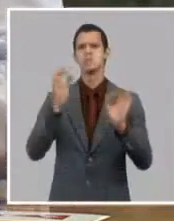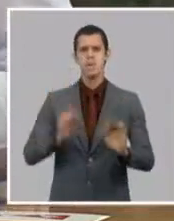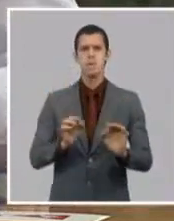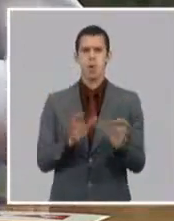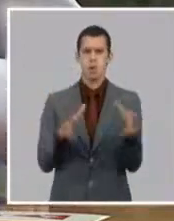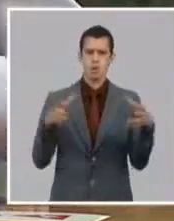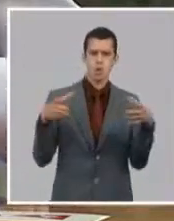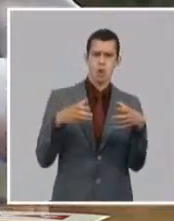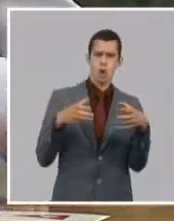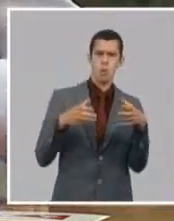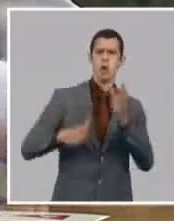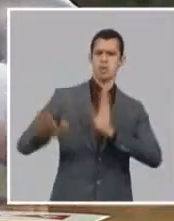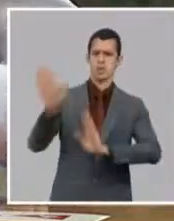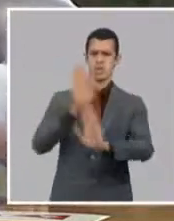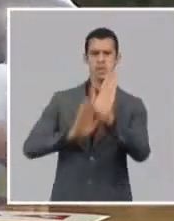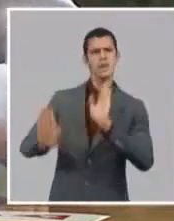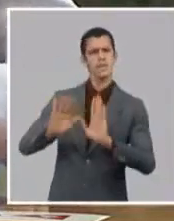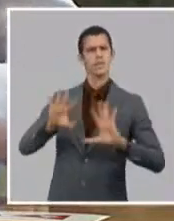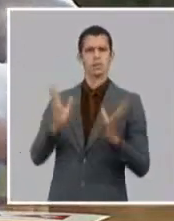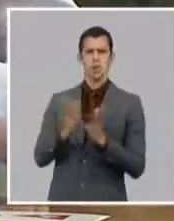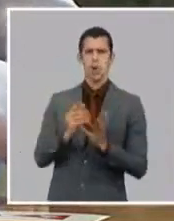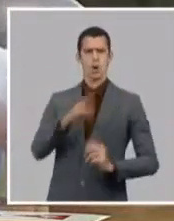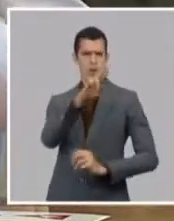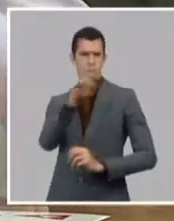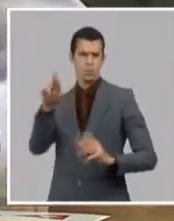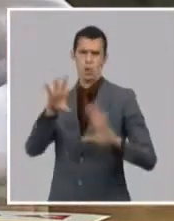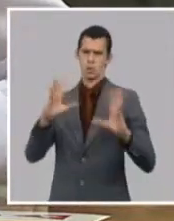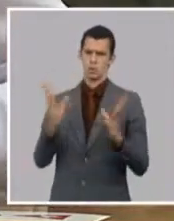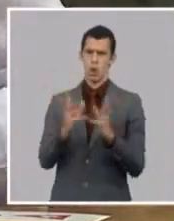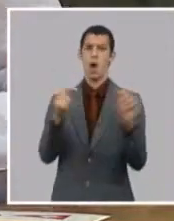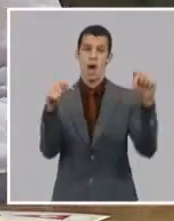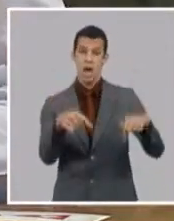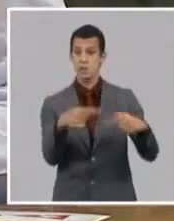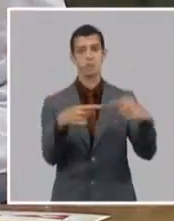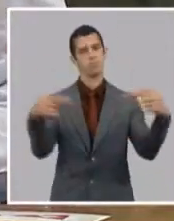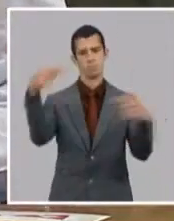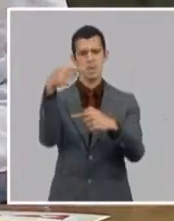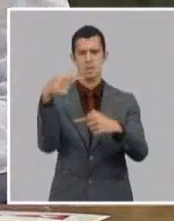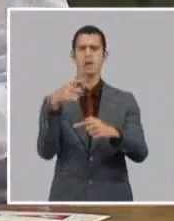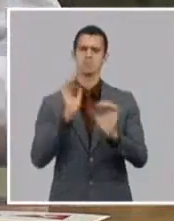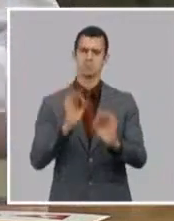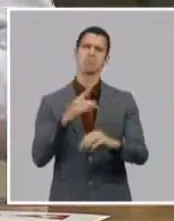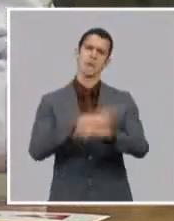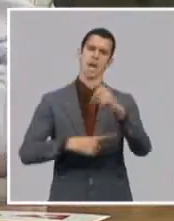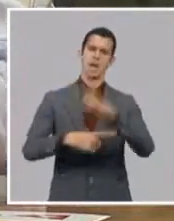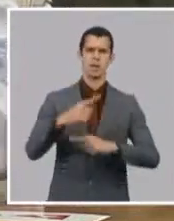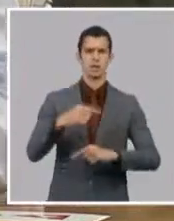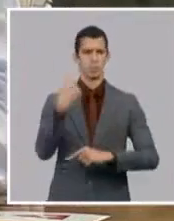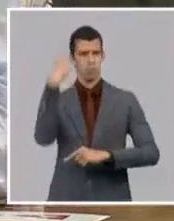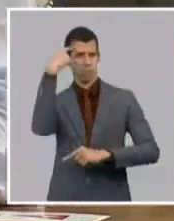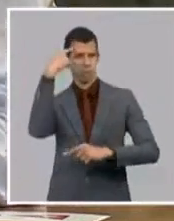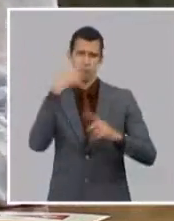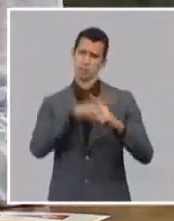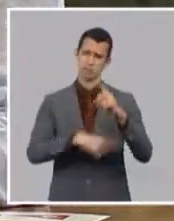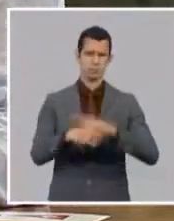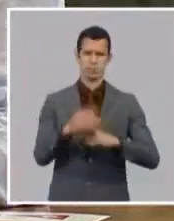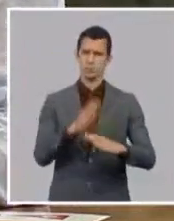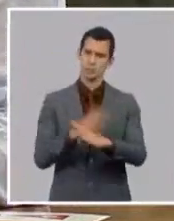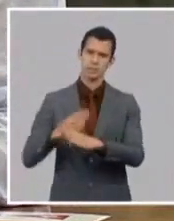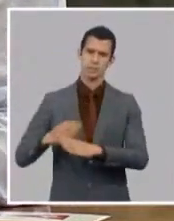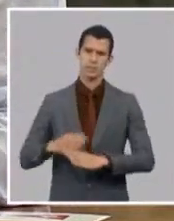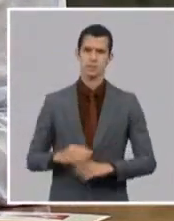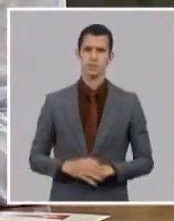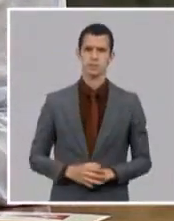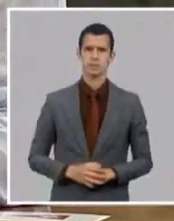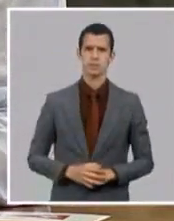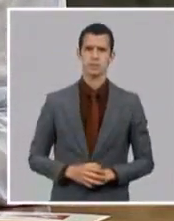vandálicos, que de la parte del pueblo que fue a defender el orden y la seguridad y la tranquilidad